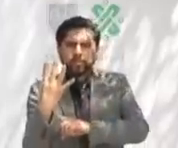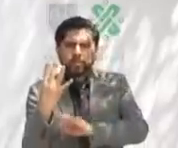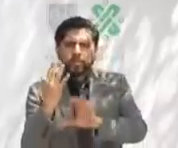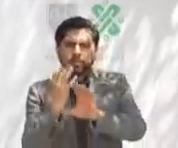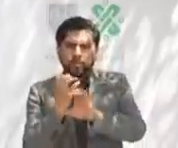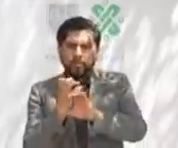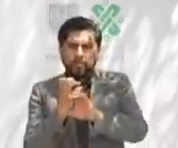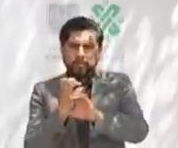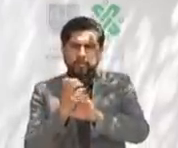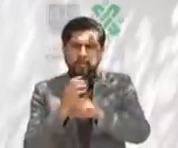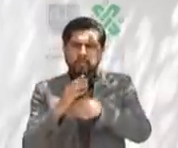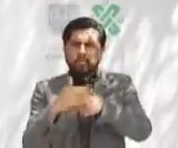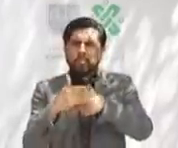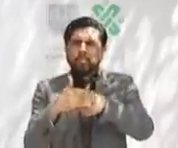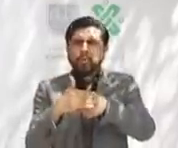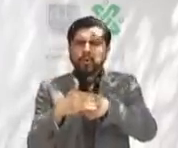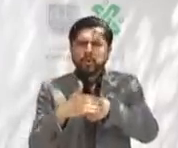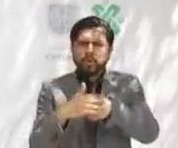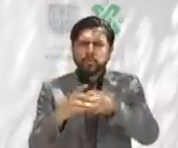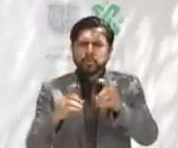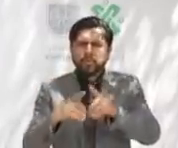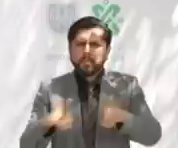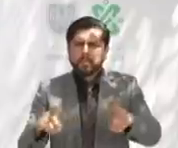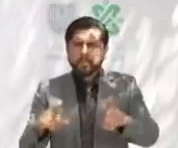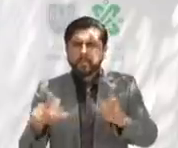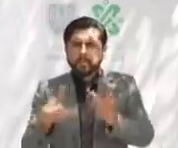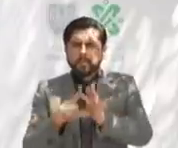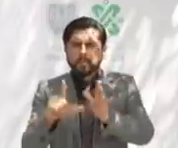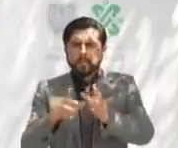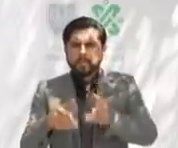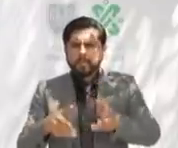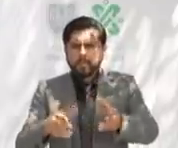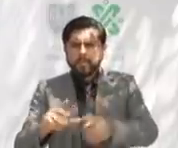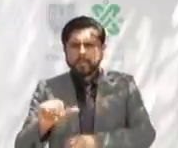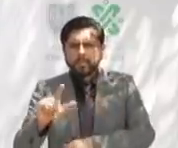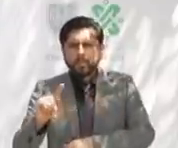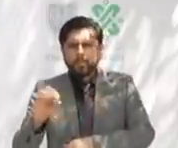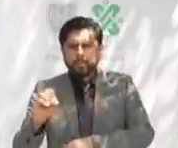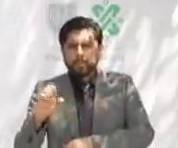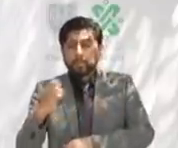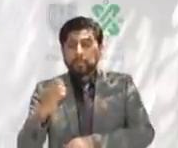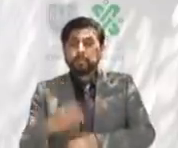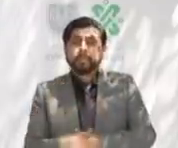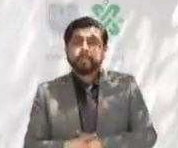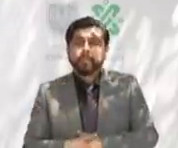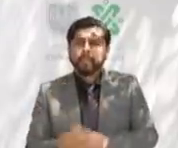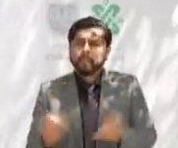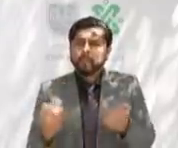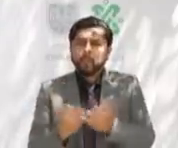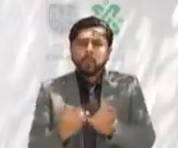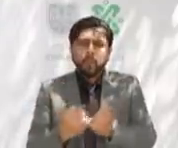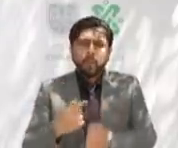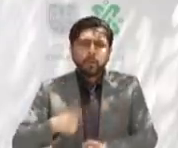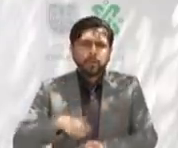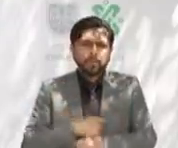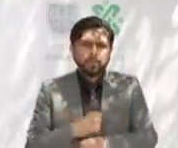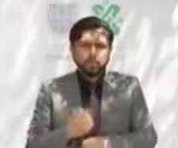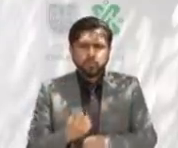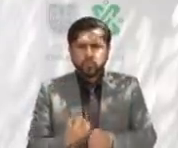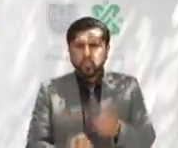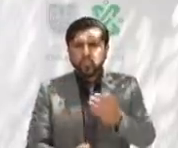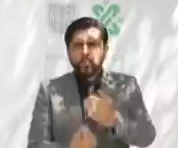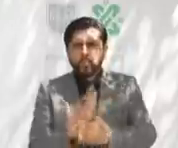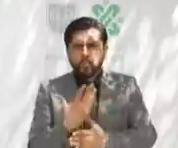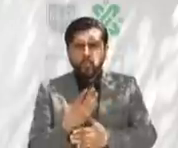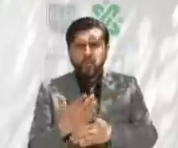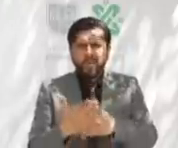la próxima desarrollo de la línea 0 por el circuito interior. Estamos también con un nuevo modelo